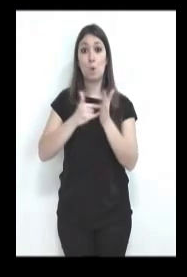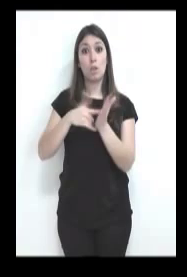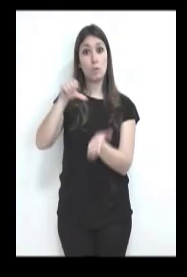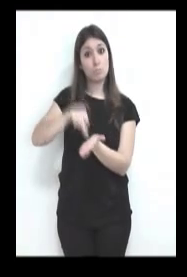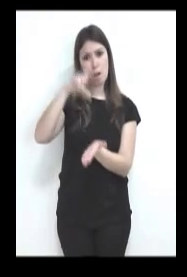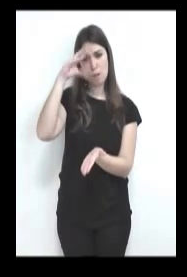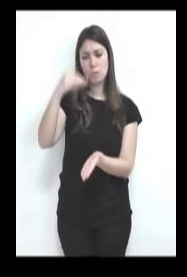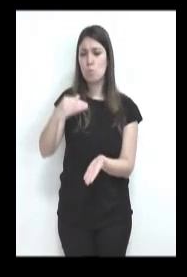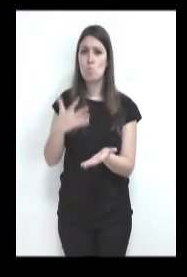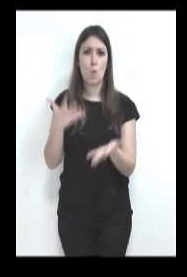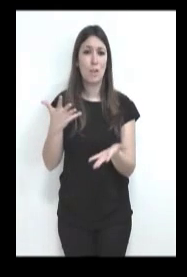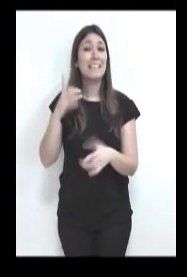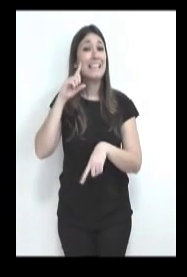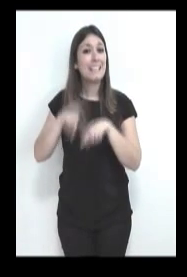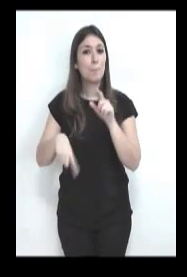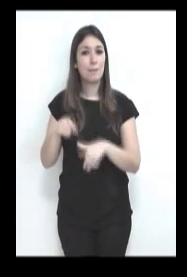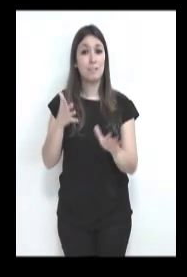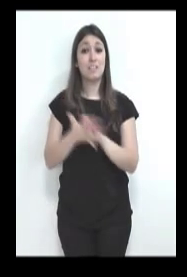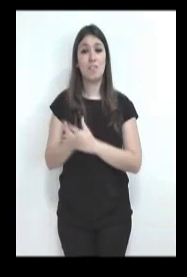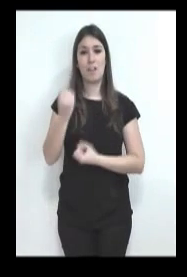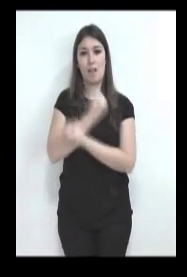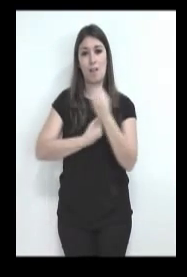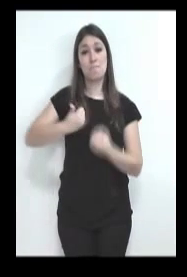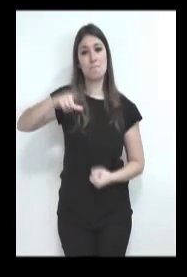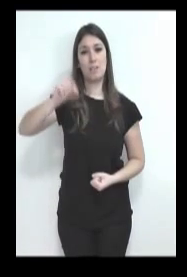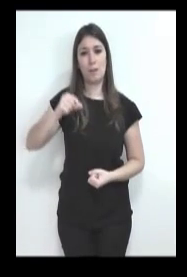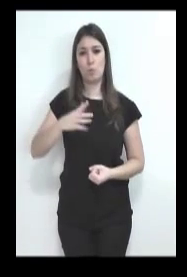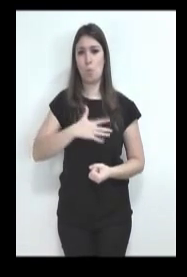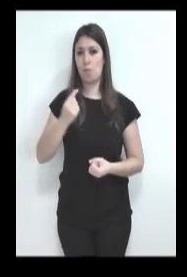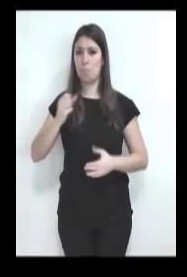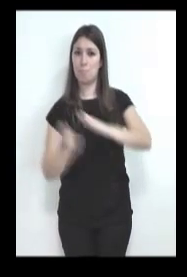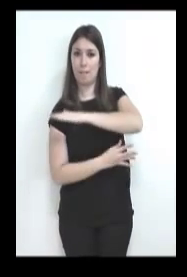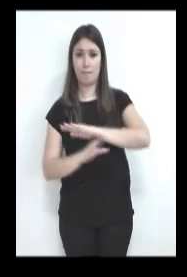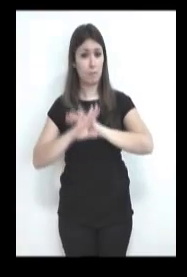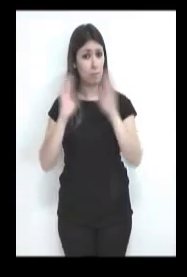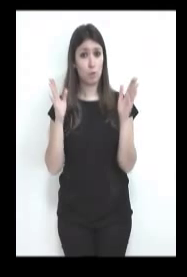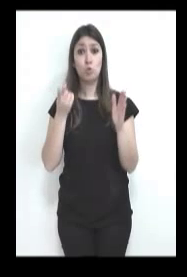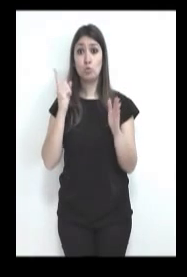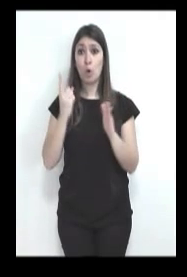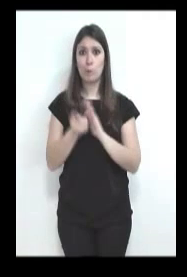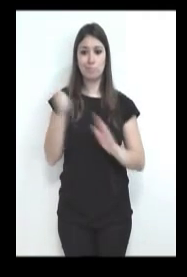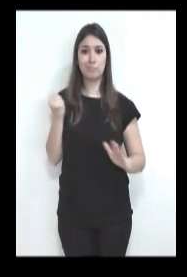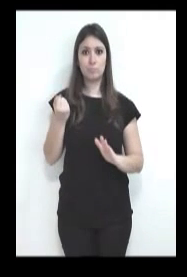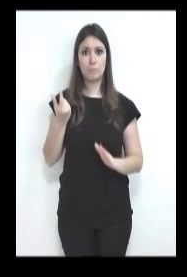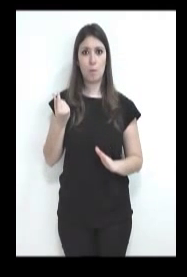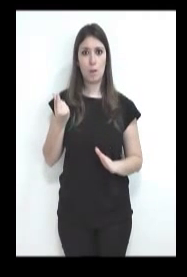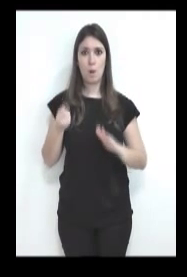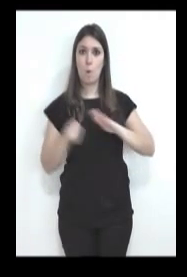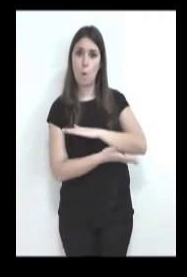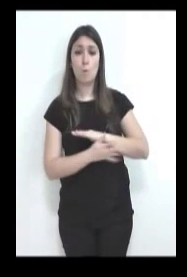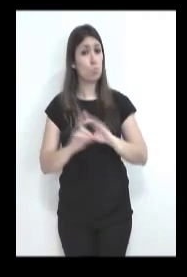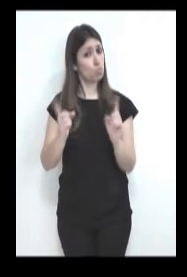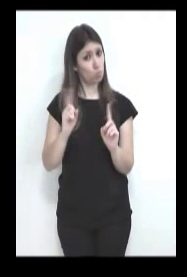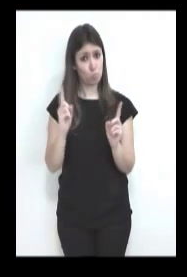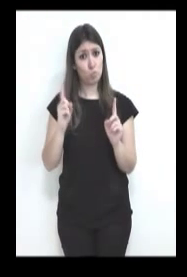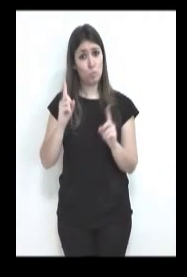Cities que ofrecen ahorro de costes. Pero no solo es ahorrar costes, sino que también